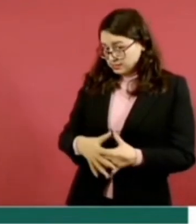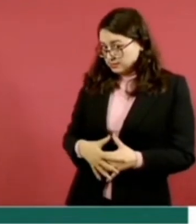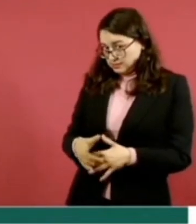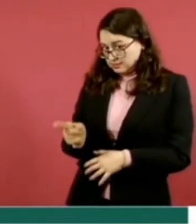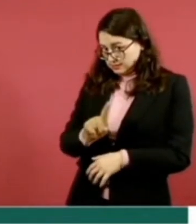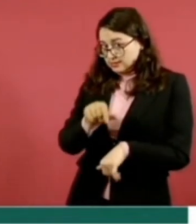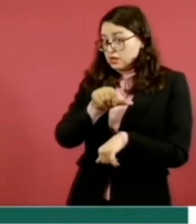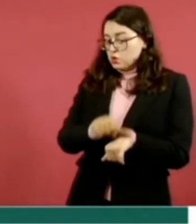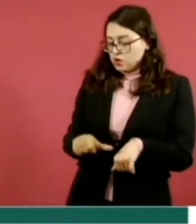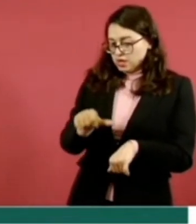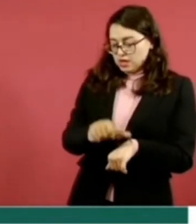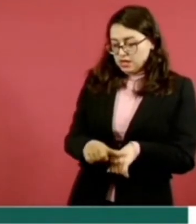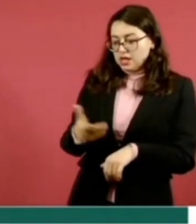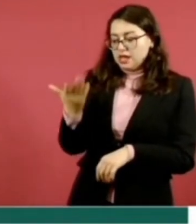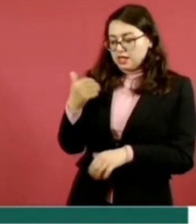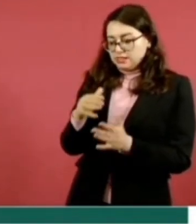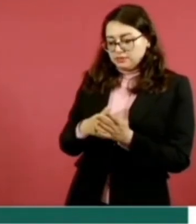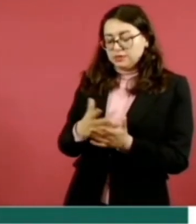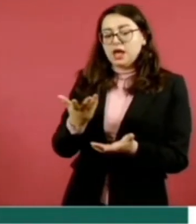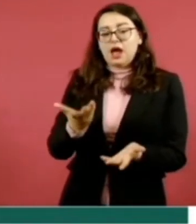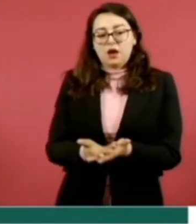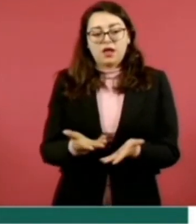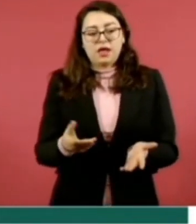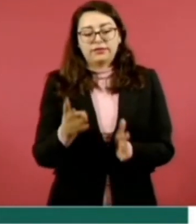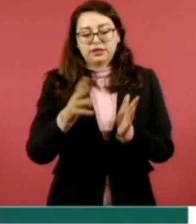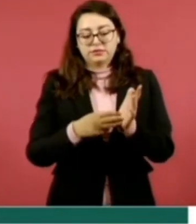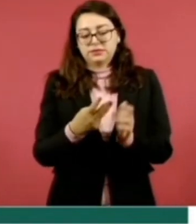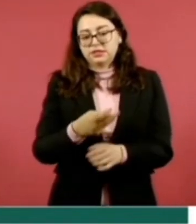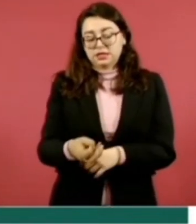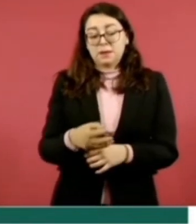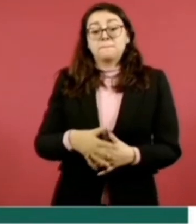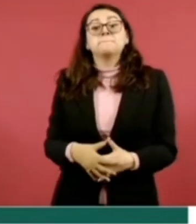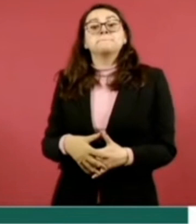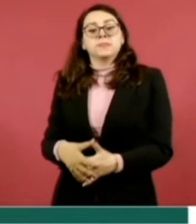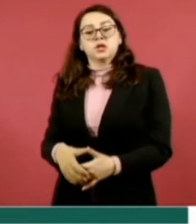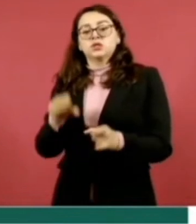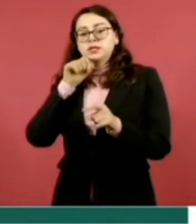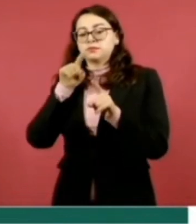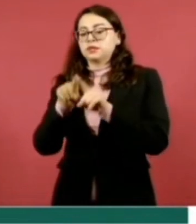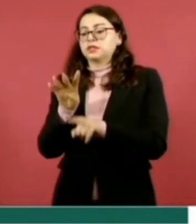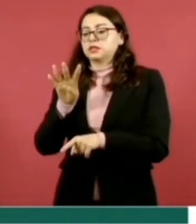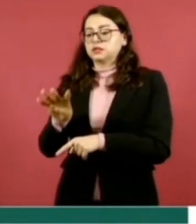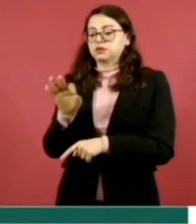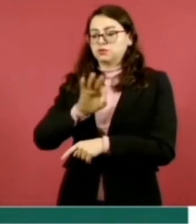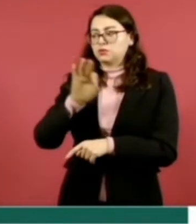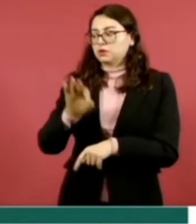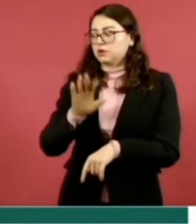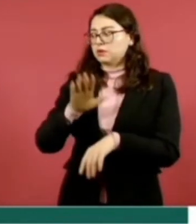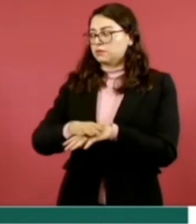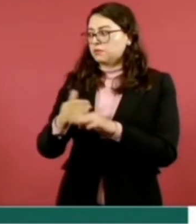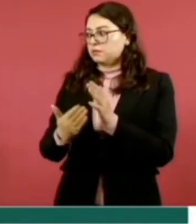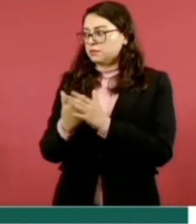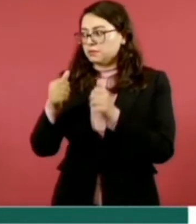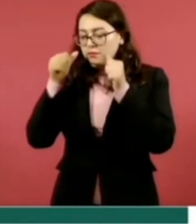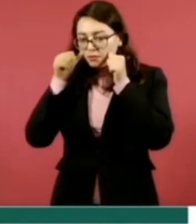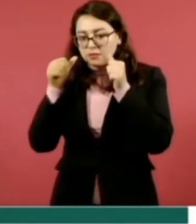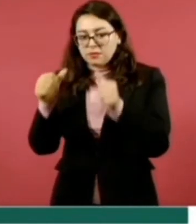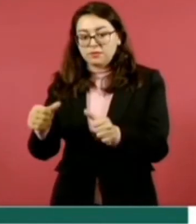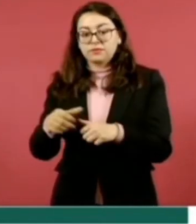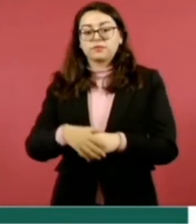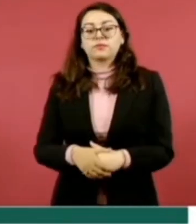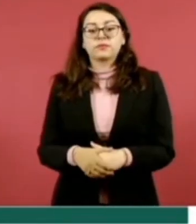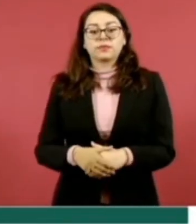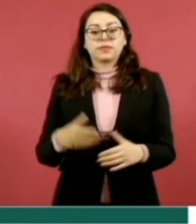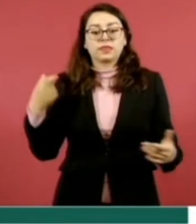realizadas en un mes en Tabasco a 3,358. Los partos también crecieron en un 19%. Y en los últimos